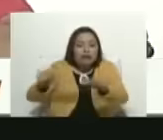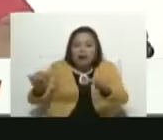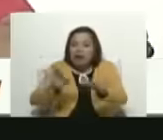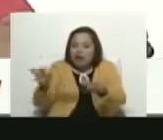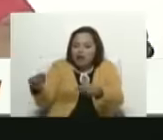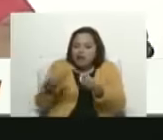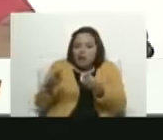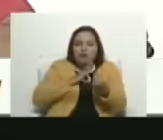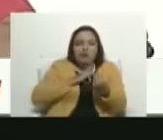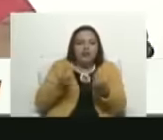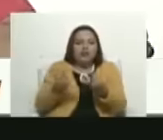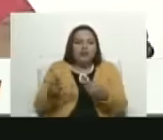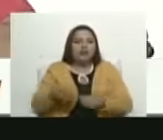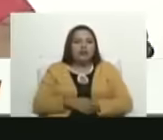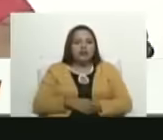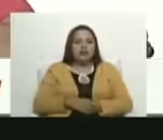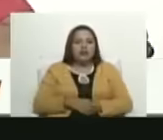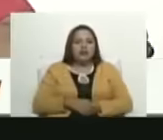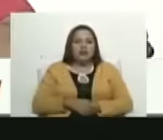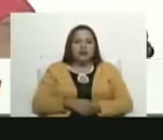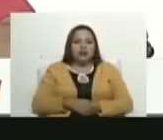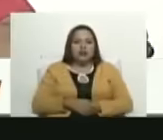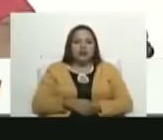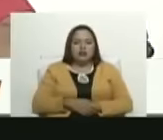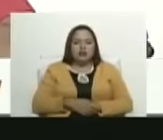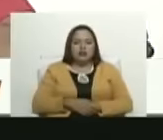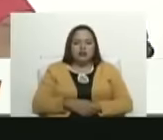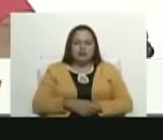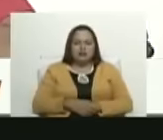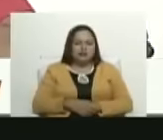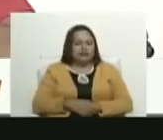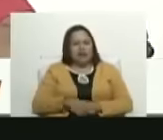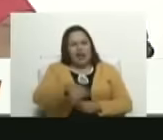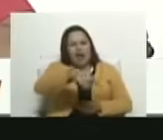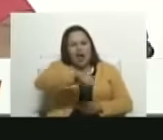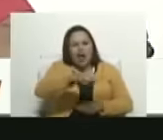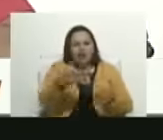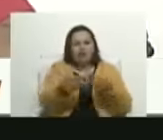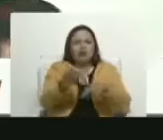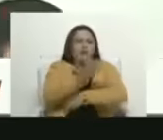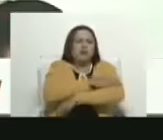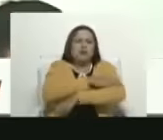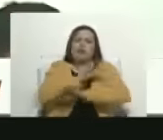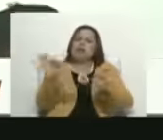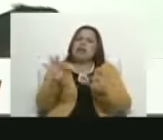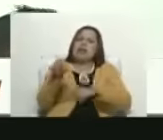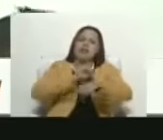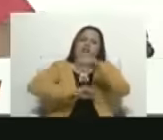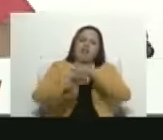Nosotros no contamos con ellos para defender a Venezuela, Melanie, ni para defender